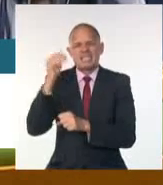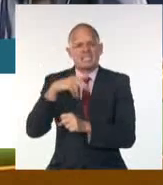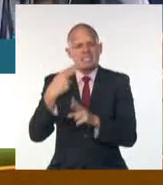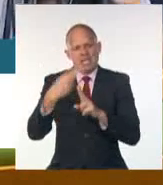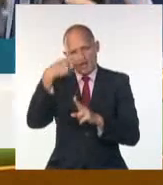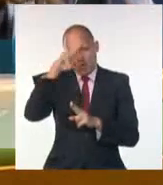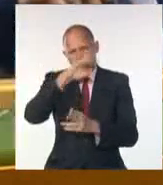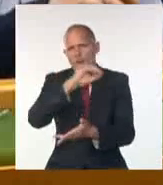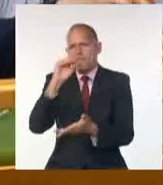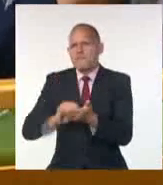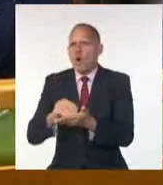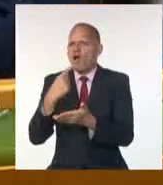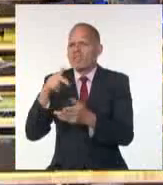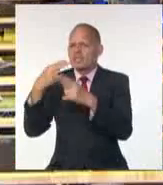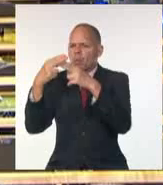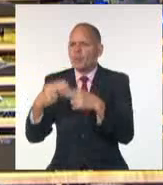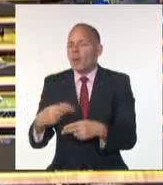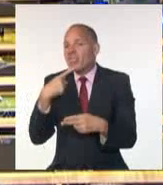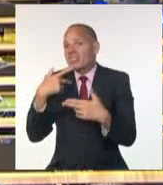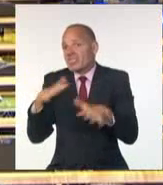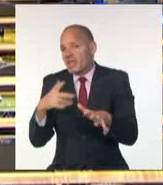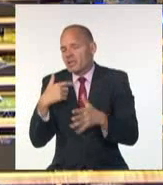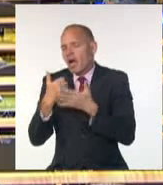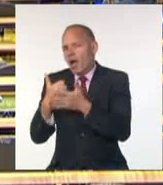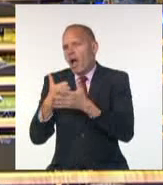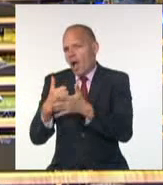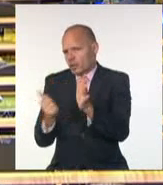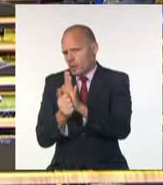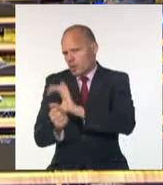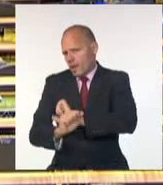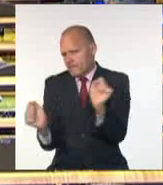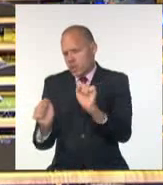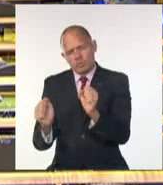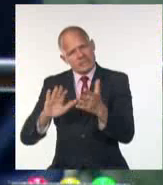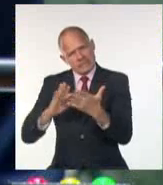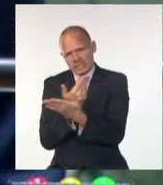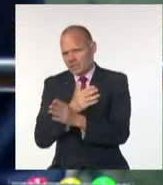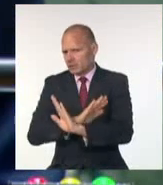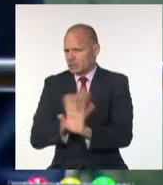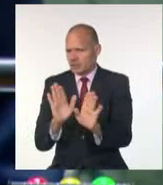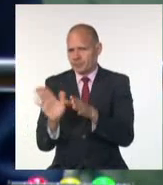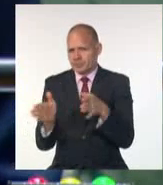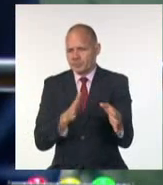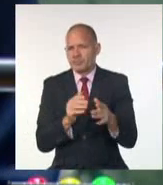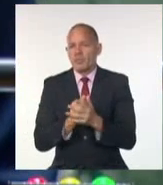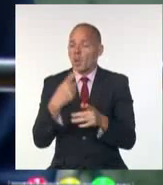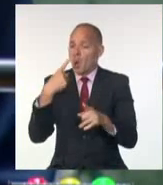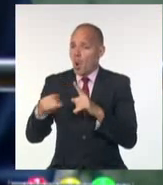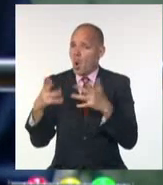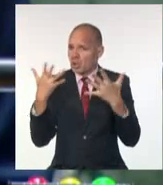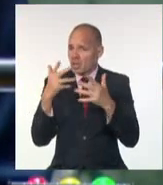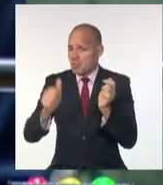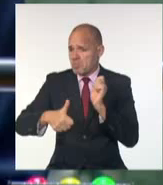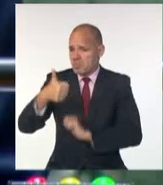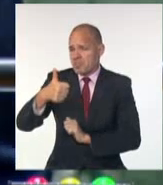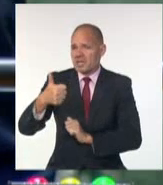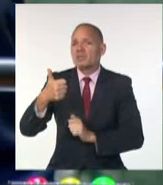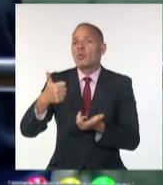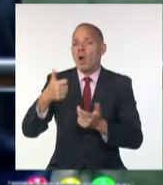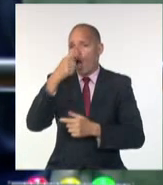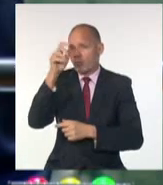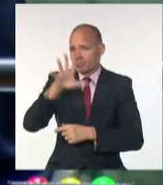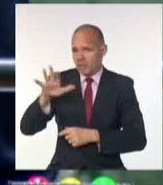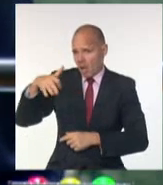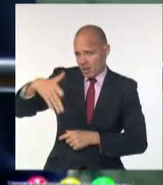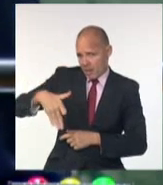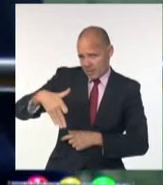lista de países que, según la Casa Blanca, patrocinan el terrorismo. En términos similares se expresaron el mandatario de Namibia, Nangolo Mbumba, y